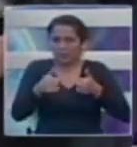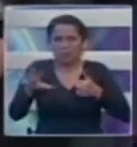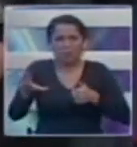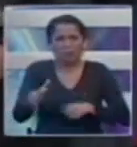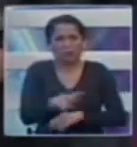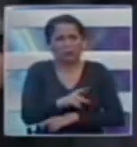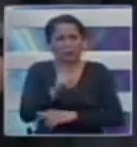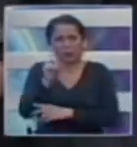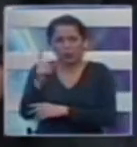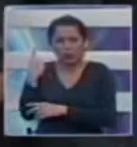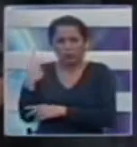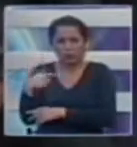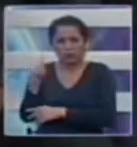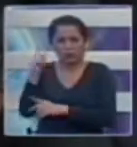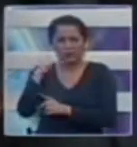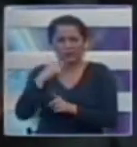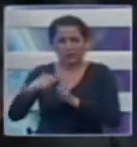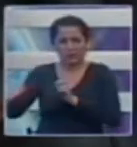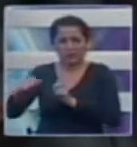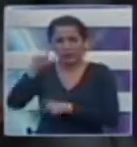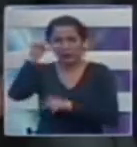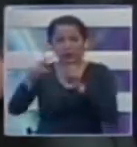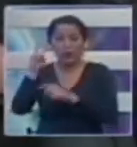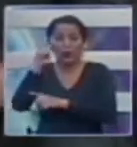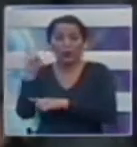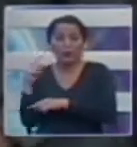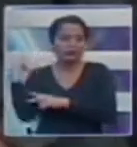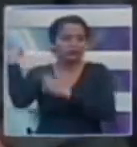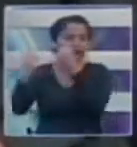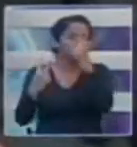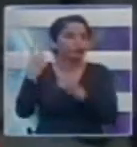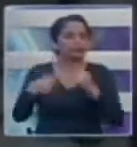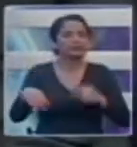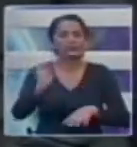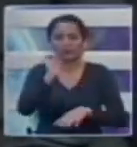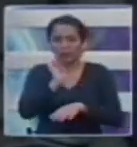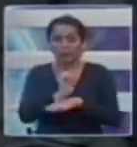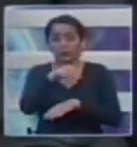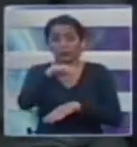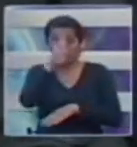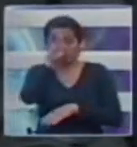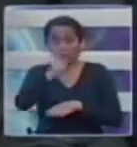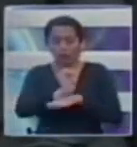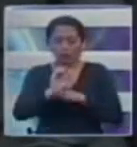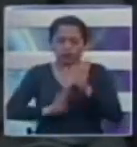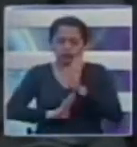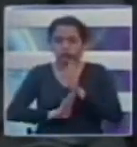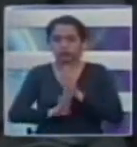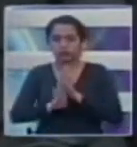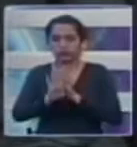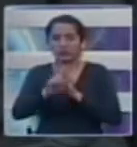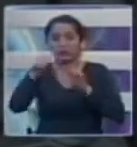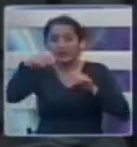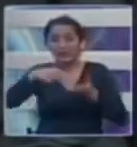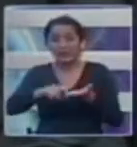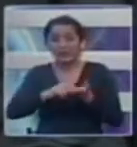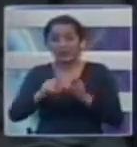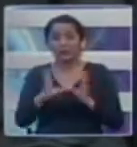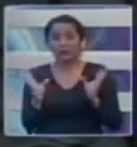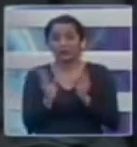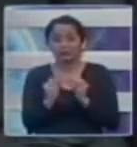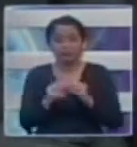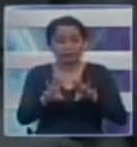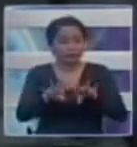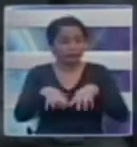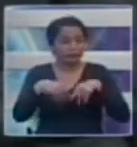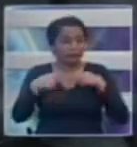1,300,000 y medio de turistas al año y por eso nosotros estamos en constante crecimiento. El hábitat, ¿qué es lo que hace el